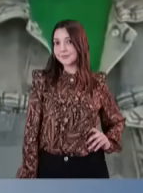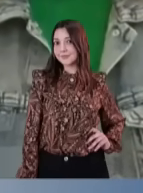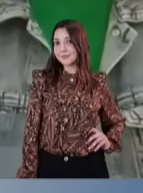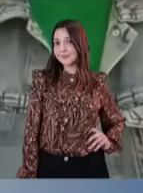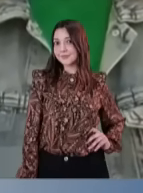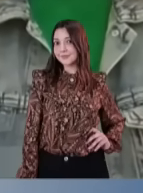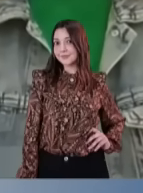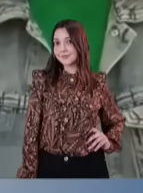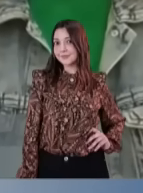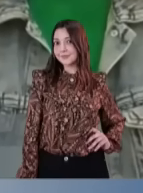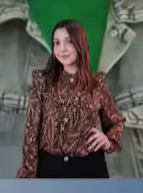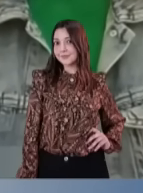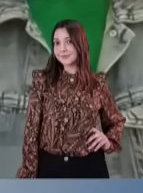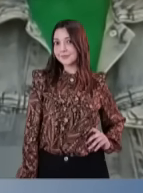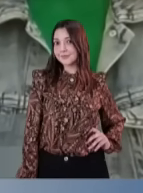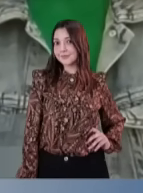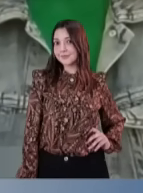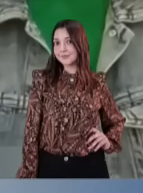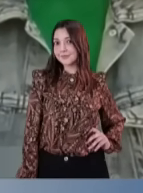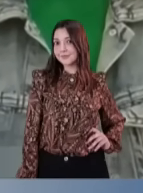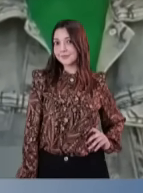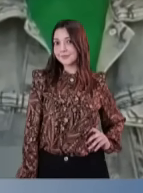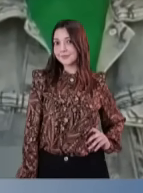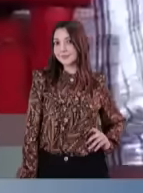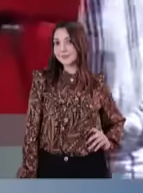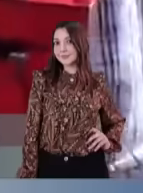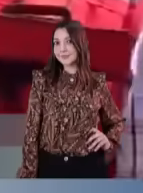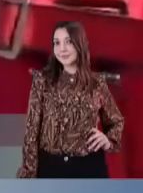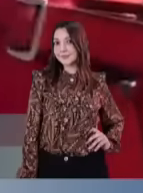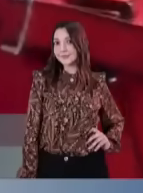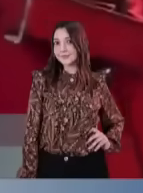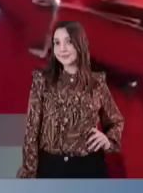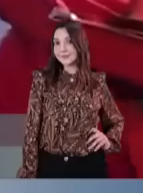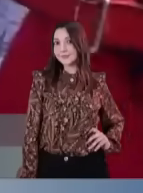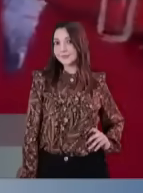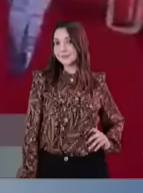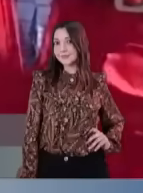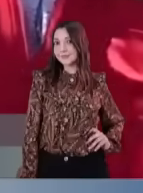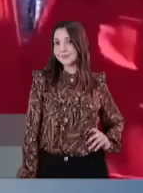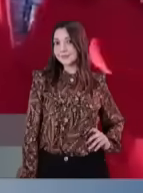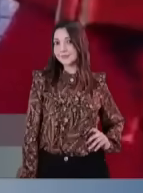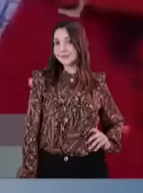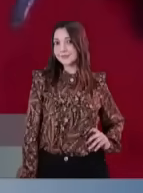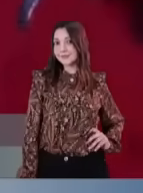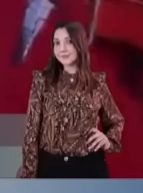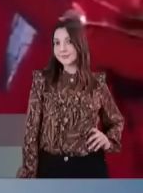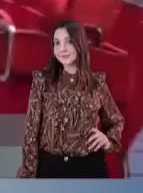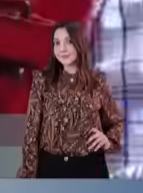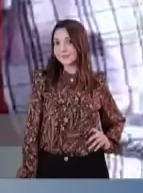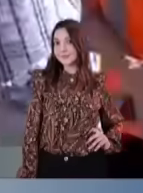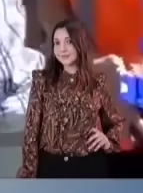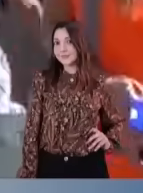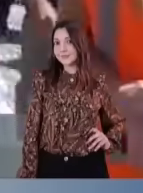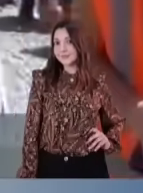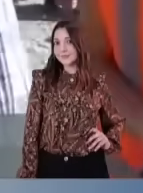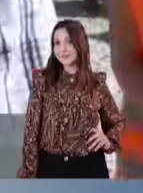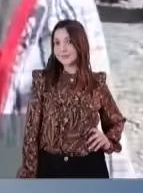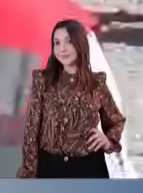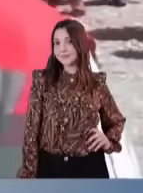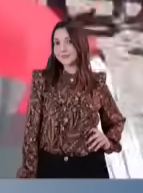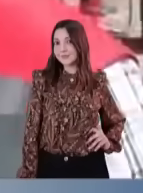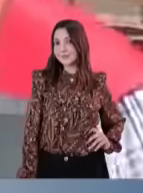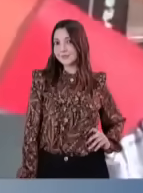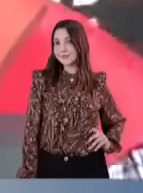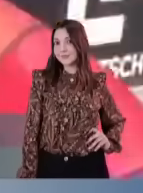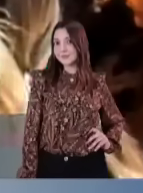general acá se dan cambios de último minuto. Lo recordarán cuando se dio el último cambio de gabinete, este también